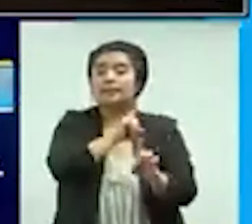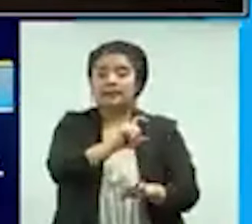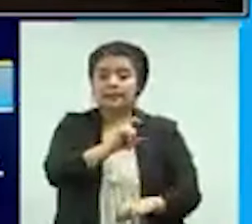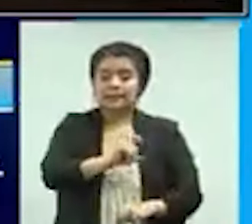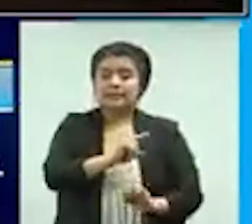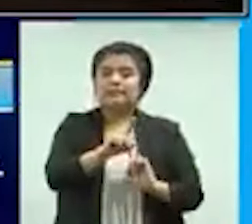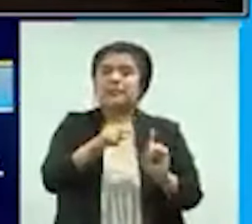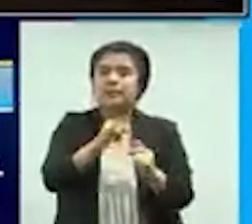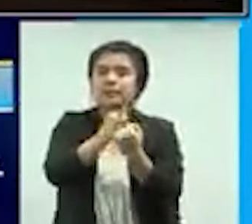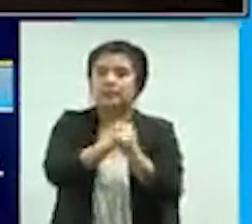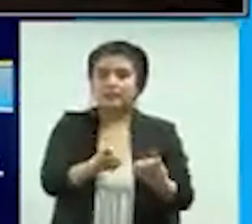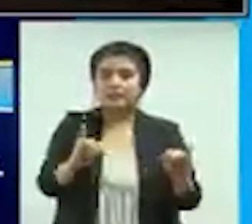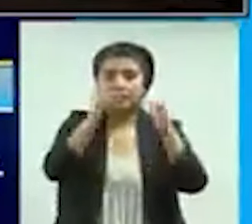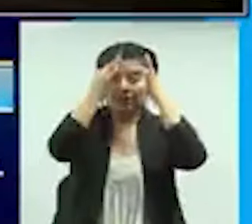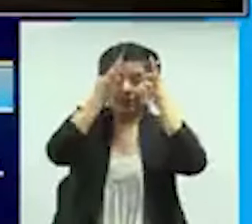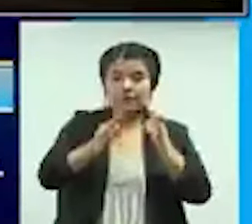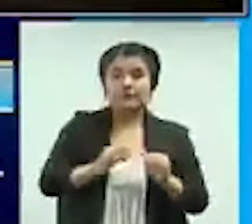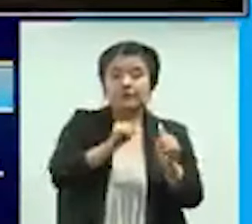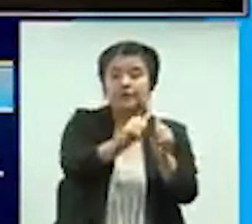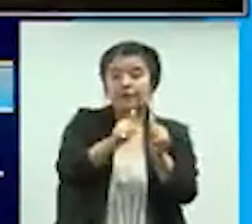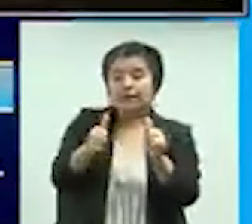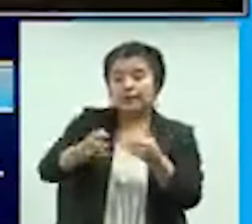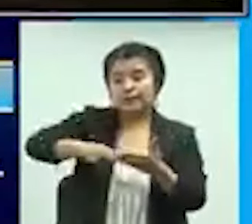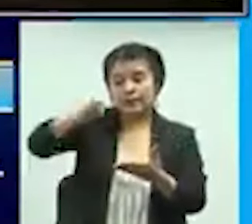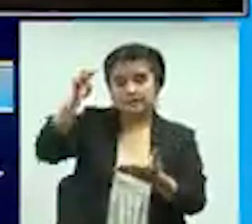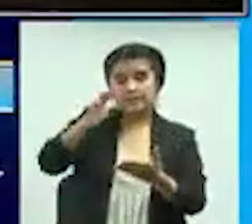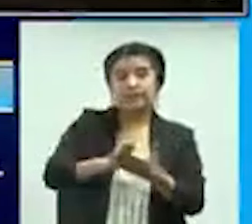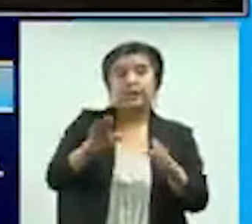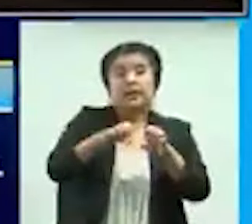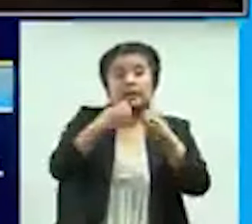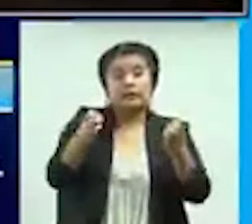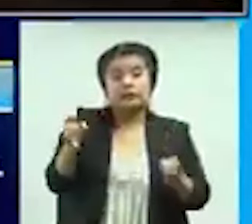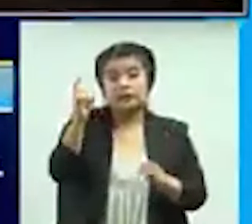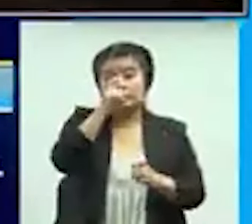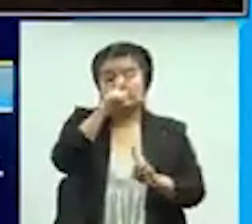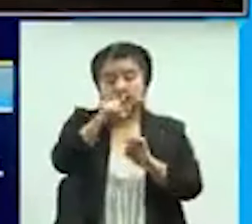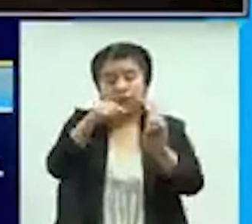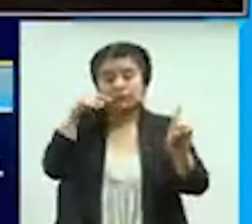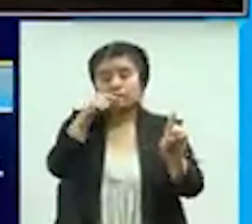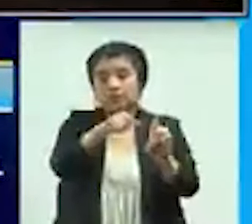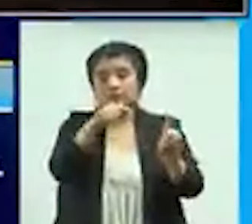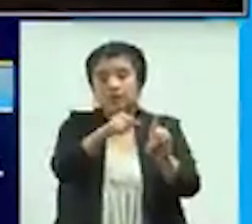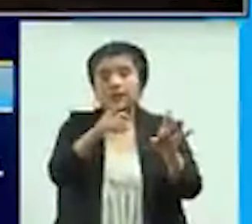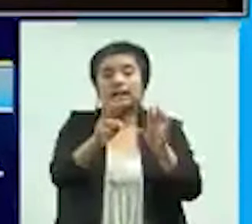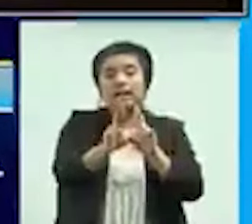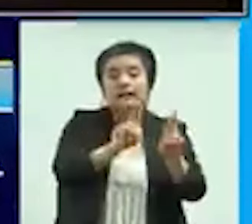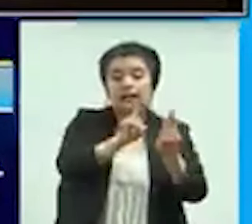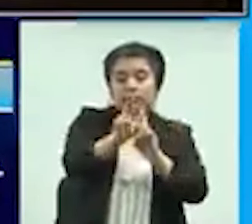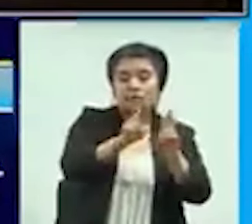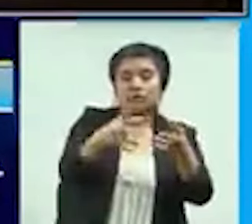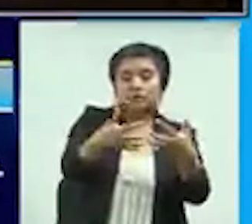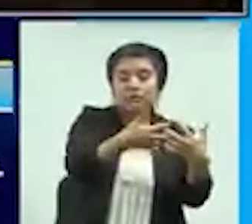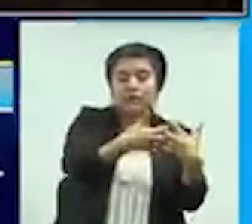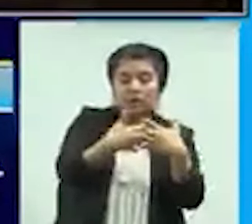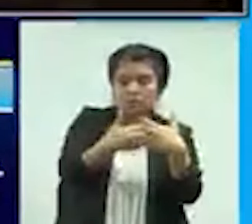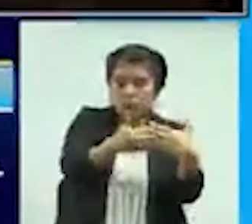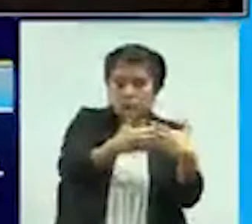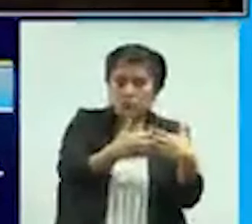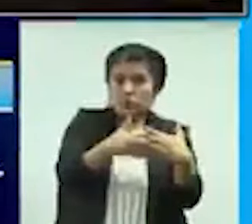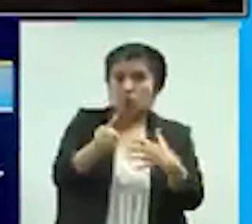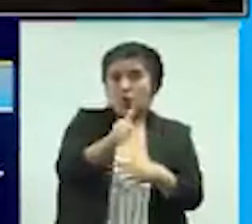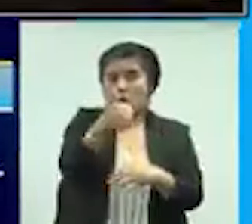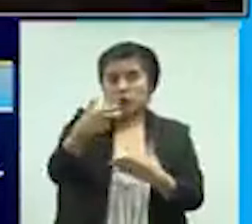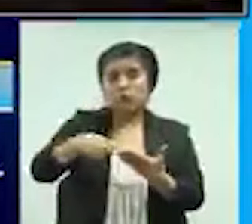la independencia de decisión de cada nación, por lo cual no afecta la relación bilateral con los Estados Unidos de América u